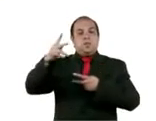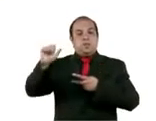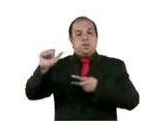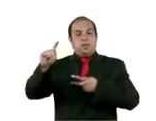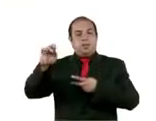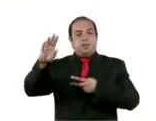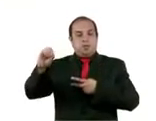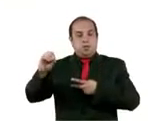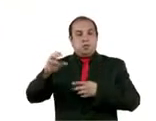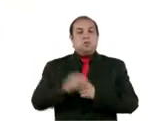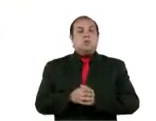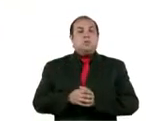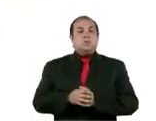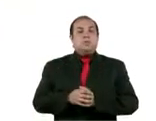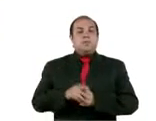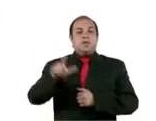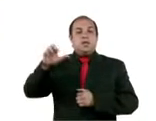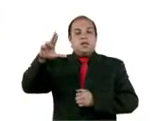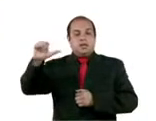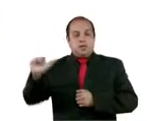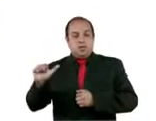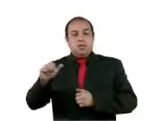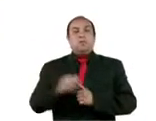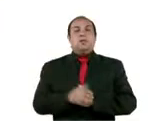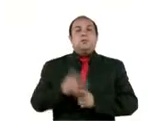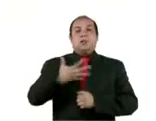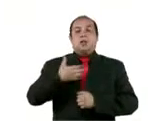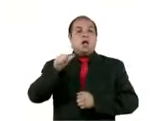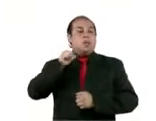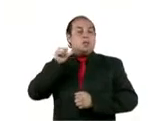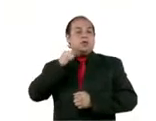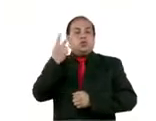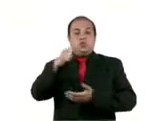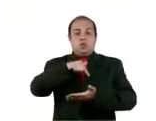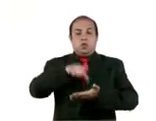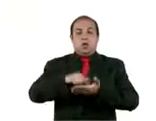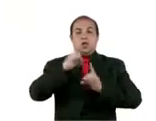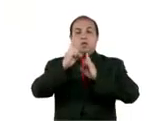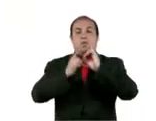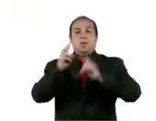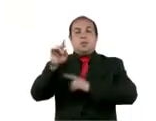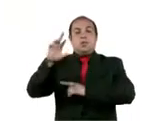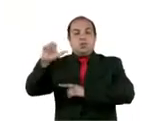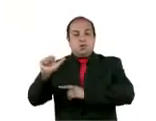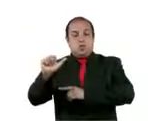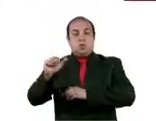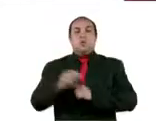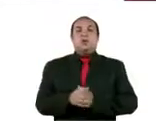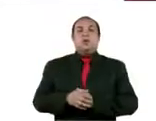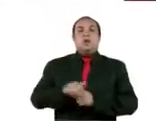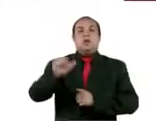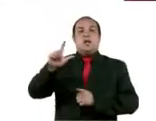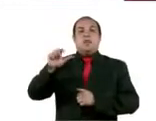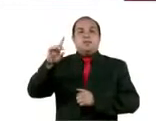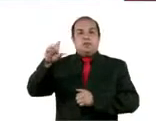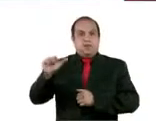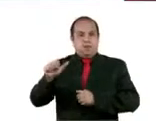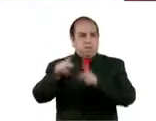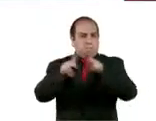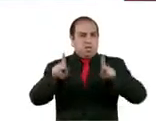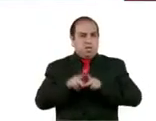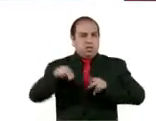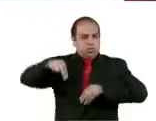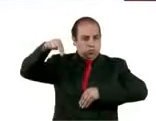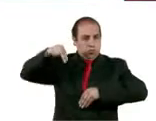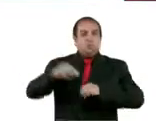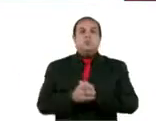Era. En Azcapotzalco vamos a tener 2 sedes, una en el Deportivo Victoria de las Democracias y en la Alameda Norte.